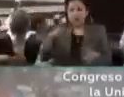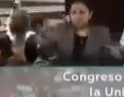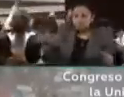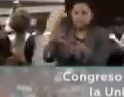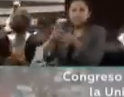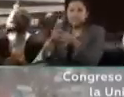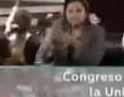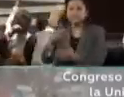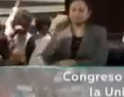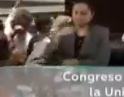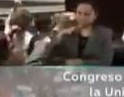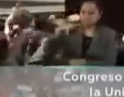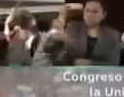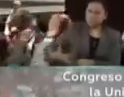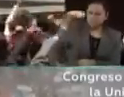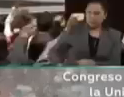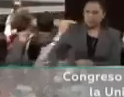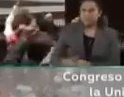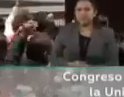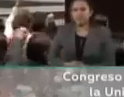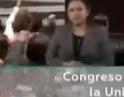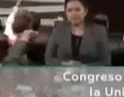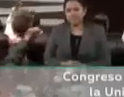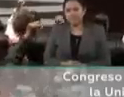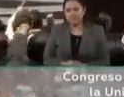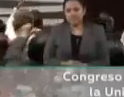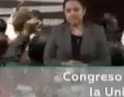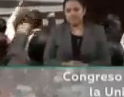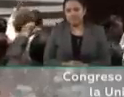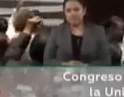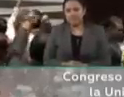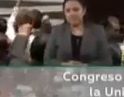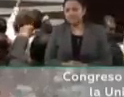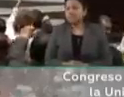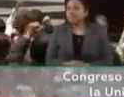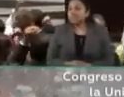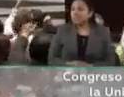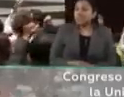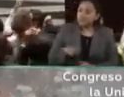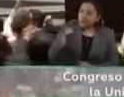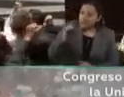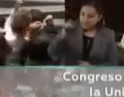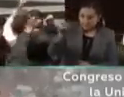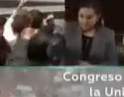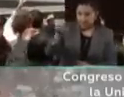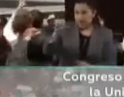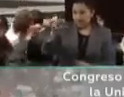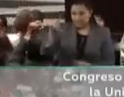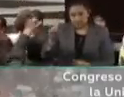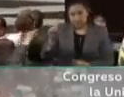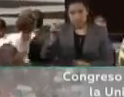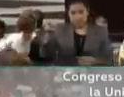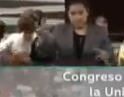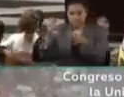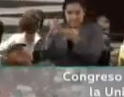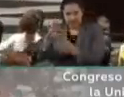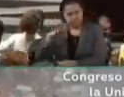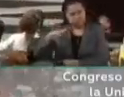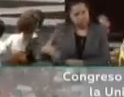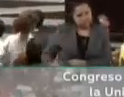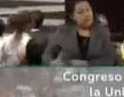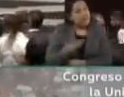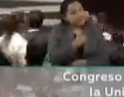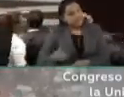hoy. Es un honor estar con Obrador. Es un honor estar con Obrador. Gracias, Presidenta. ¡Que